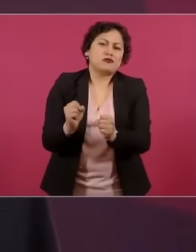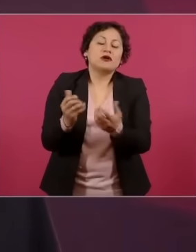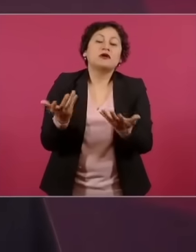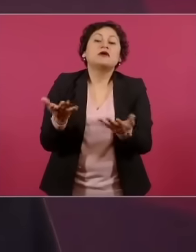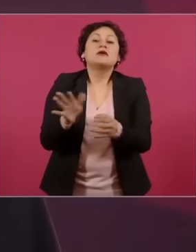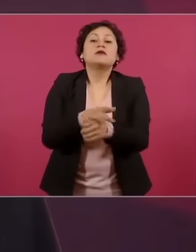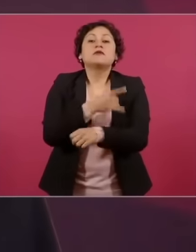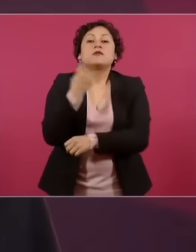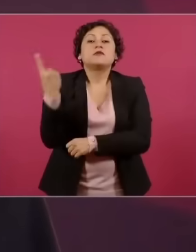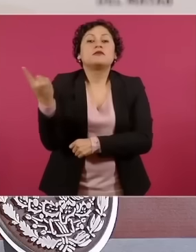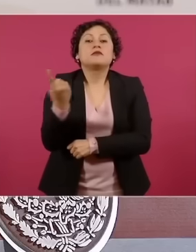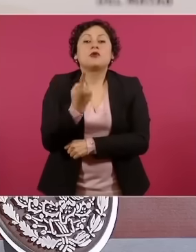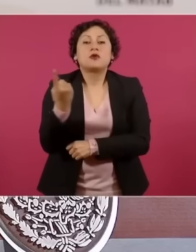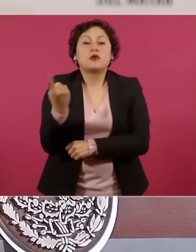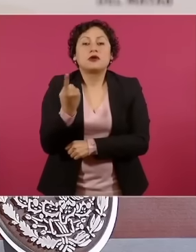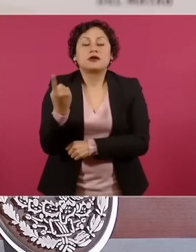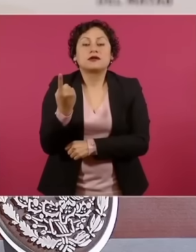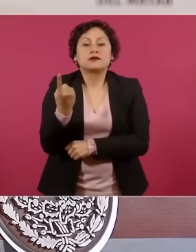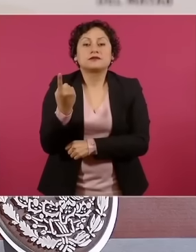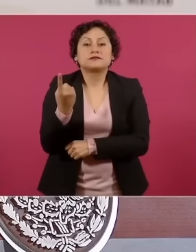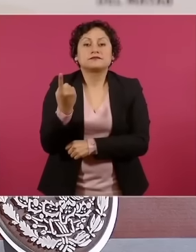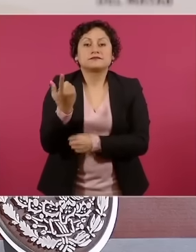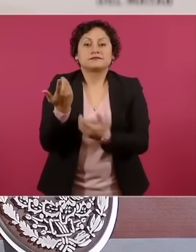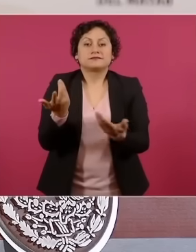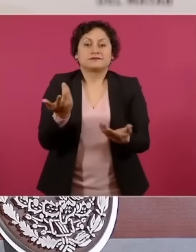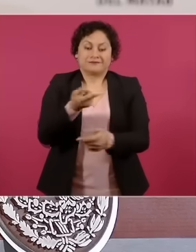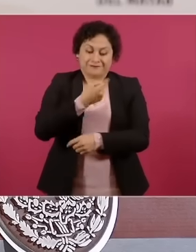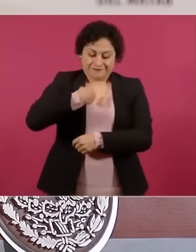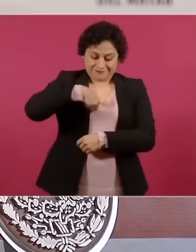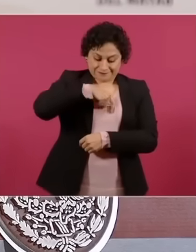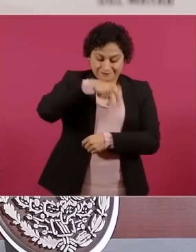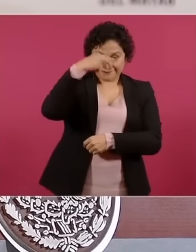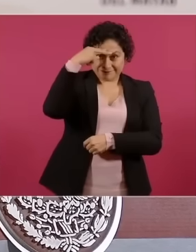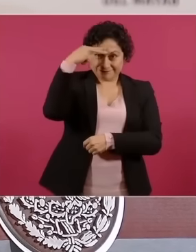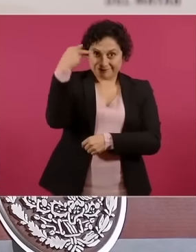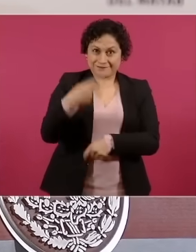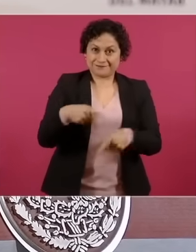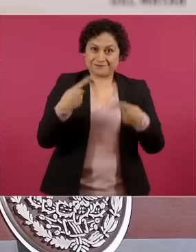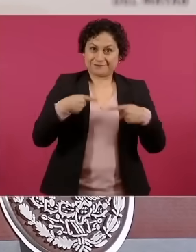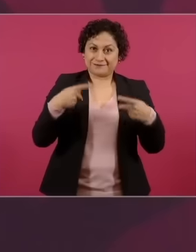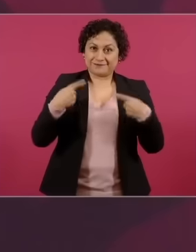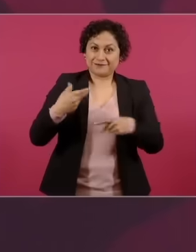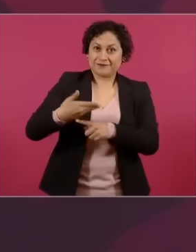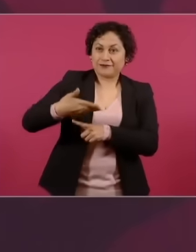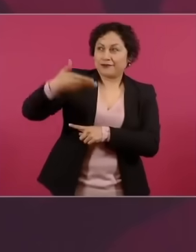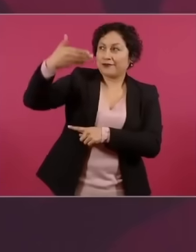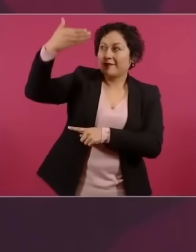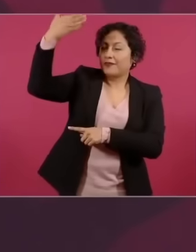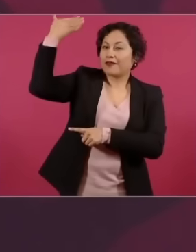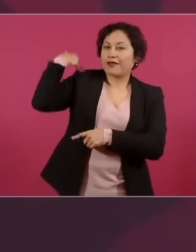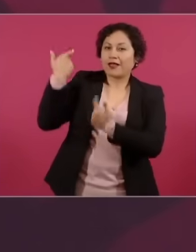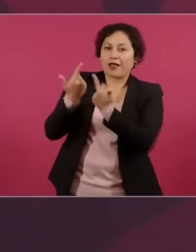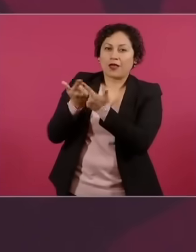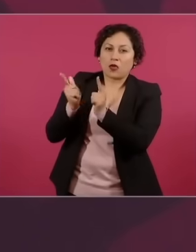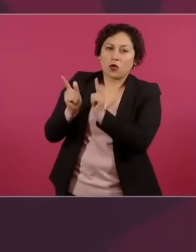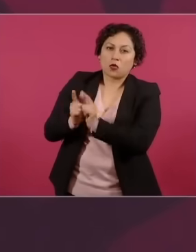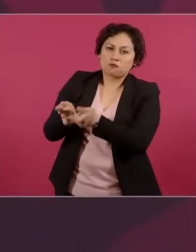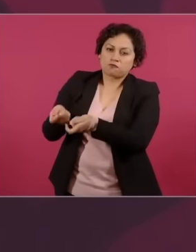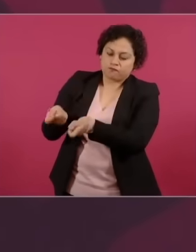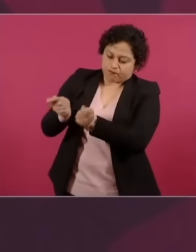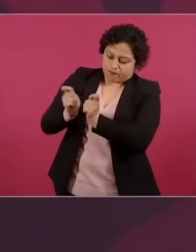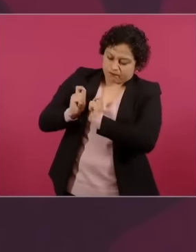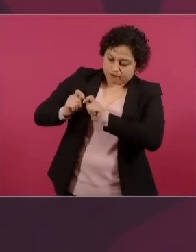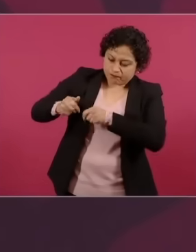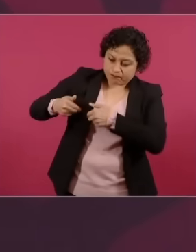porque somos herederos de civilizaciones que nos dejaron una gran reserva de valores